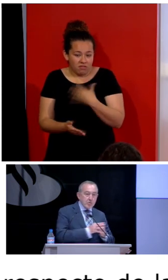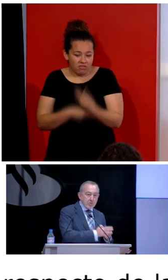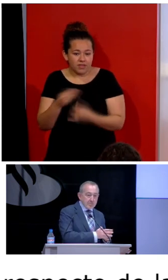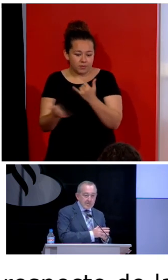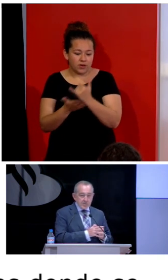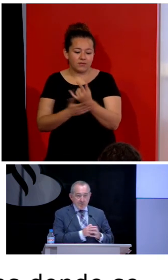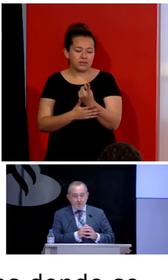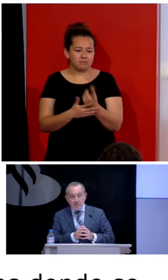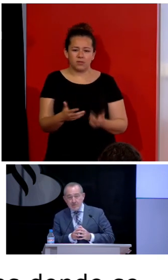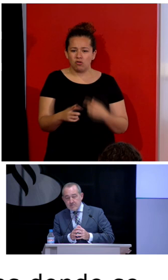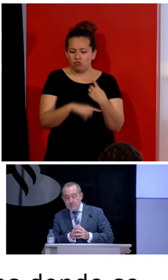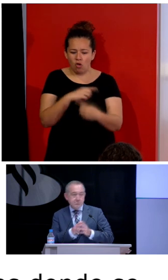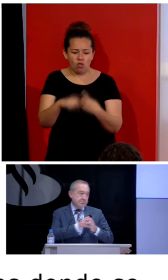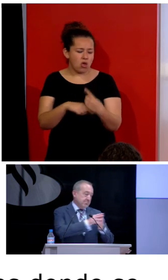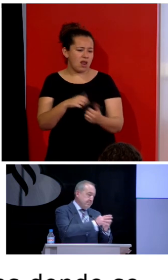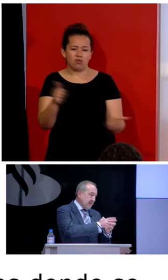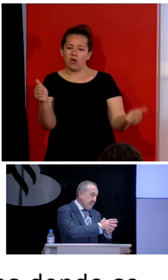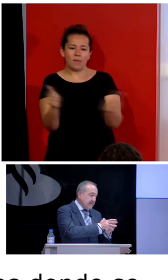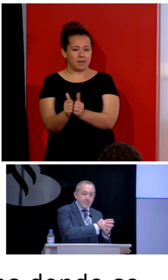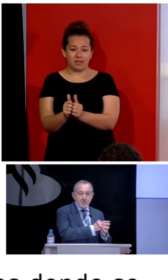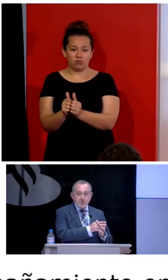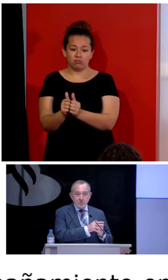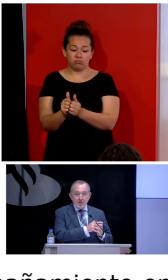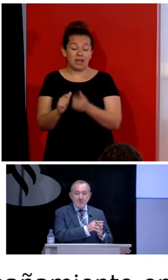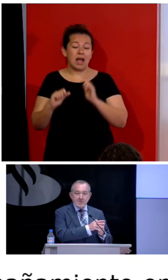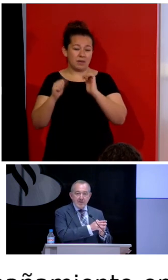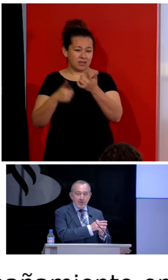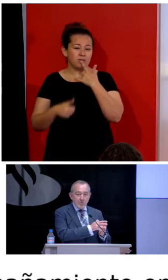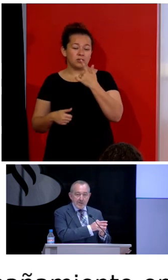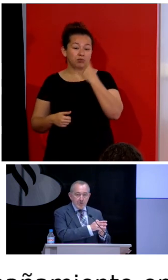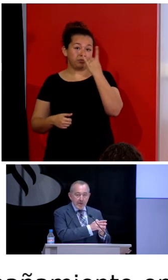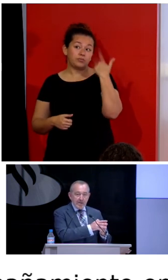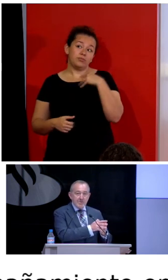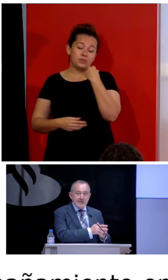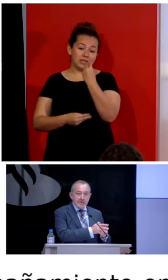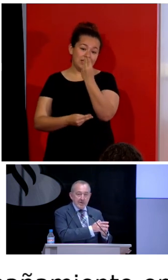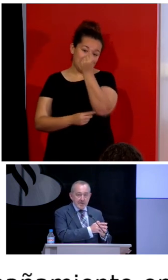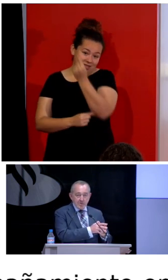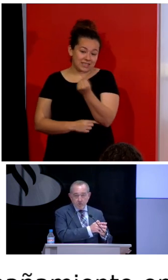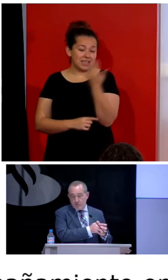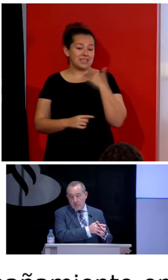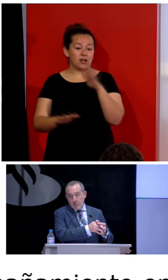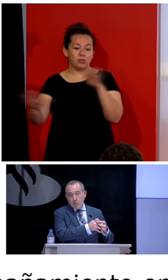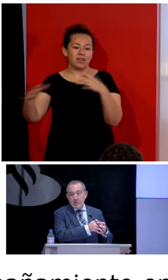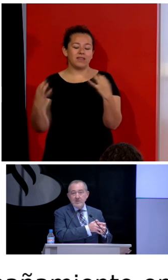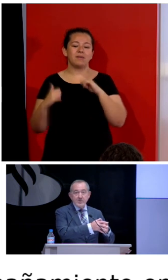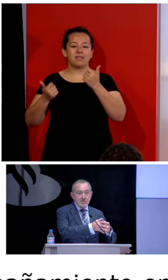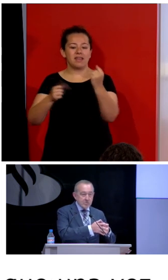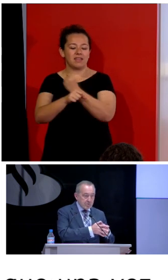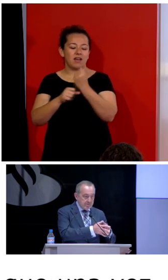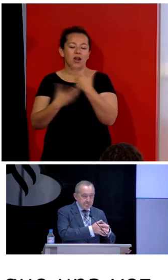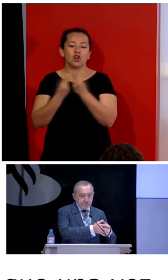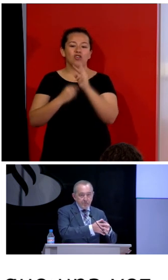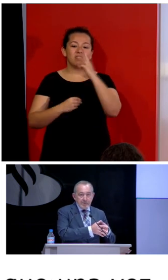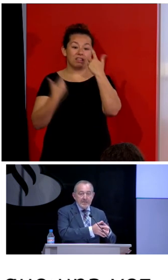Acompañamiento en todo momento. Al principio he dicho que una vez diseñada la convocatoria hay que empezar a trabajar ya con el tercer